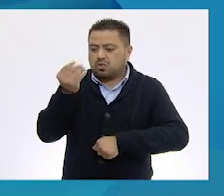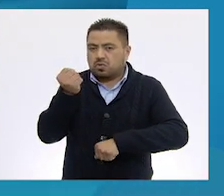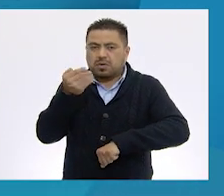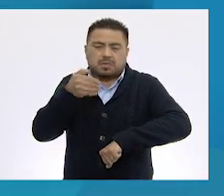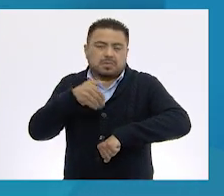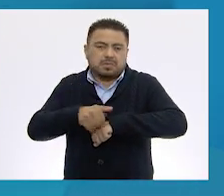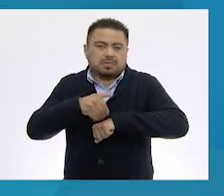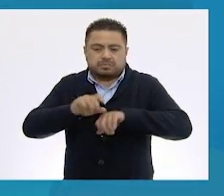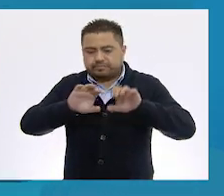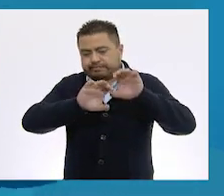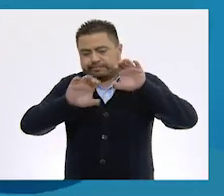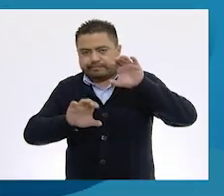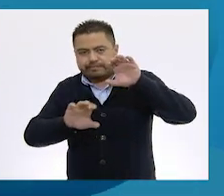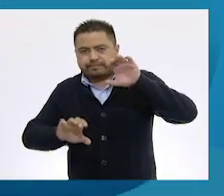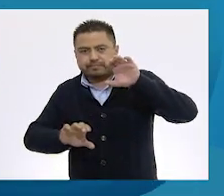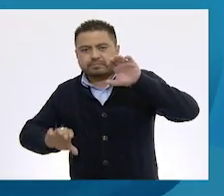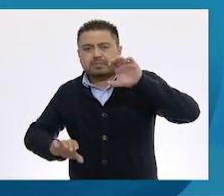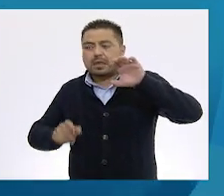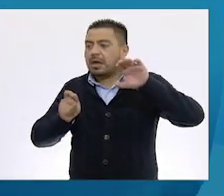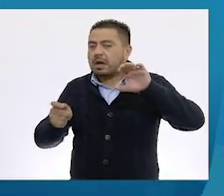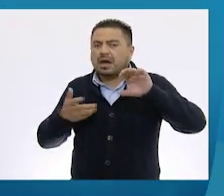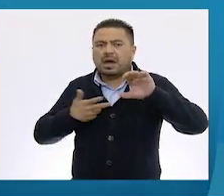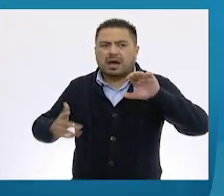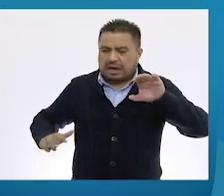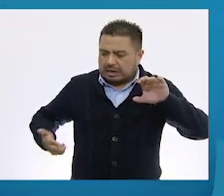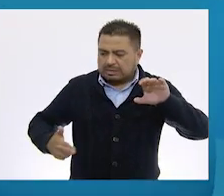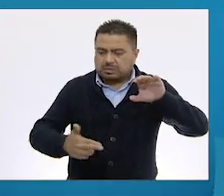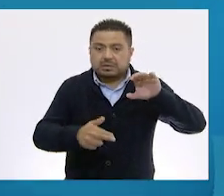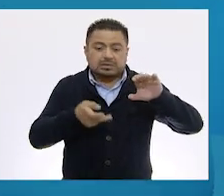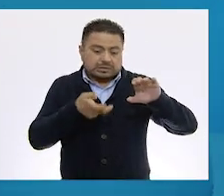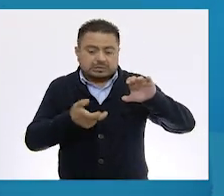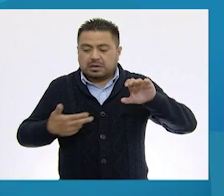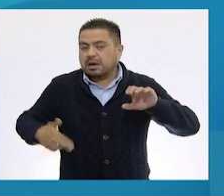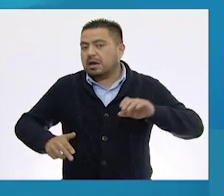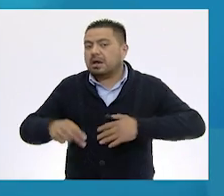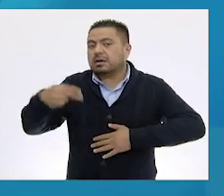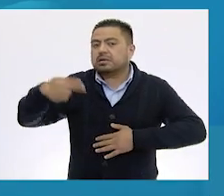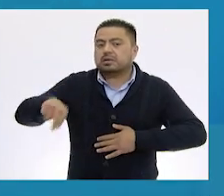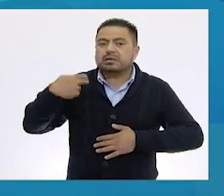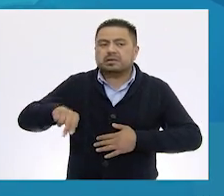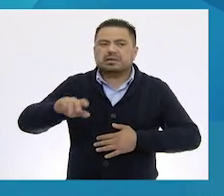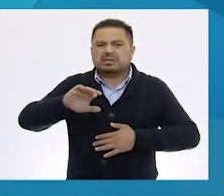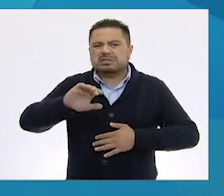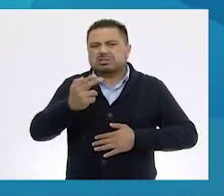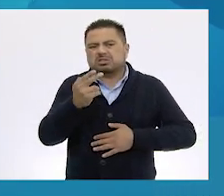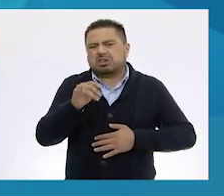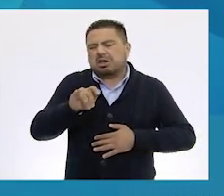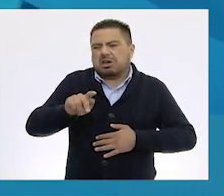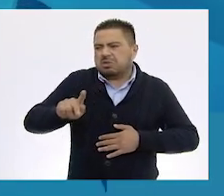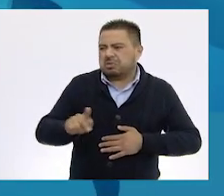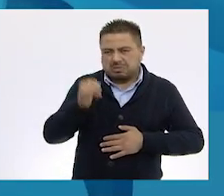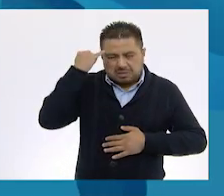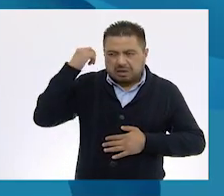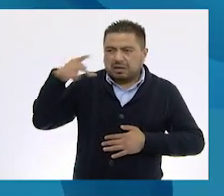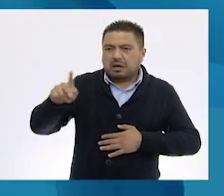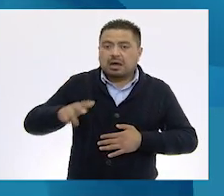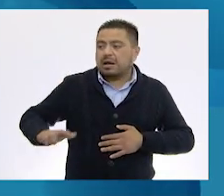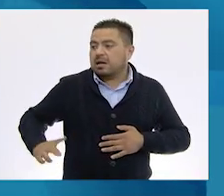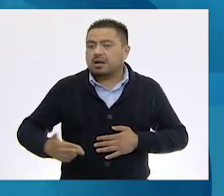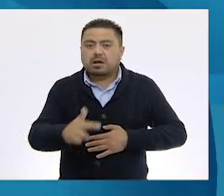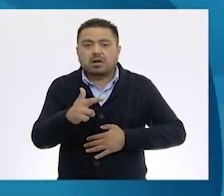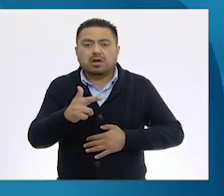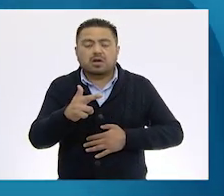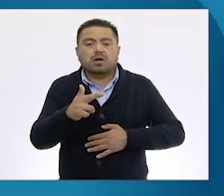piso había un gran río y este río se llamaba Chignahuapan, o sea, el río de